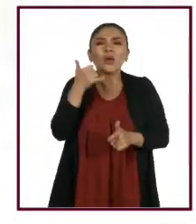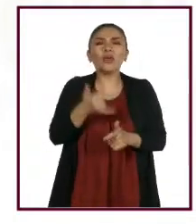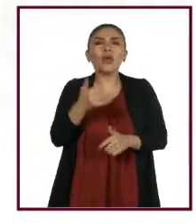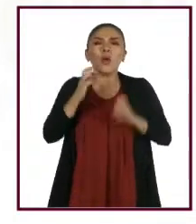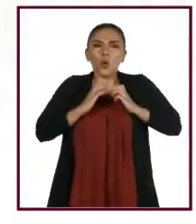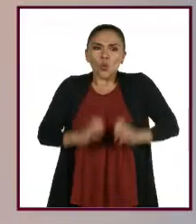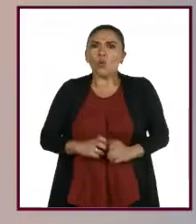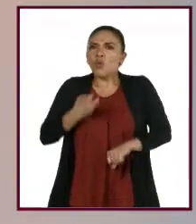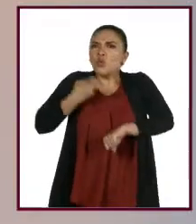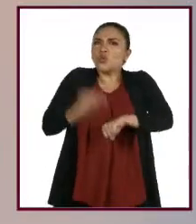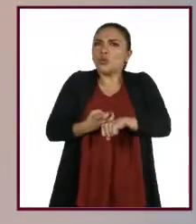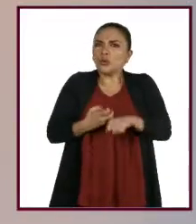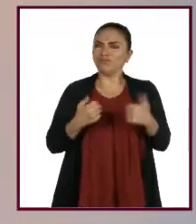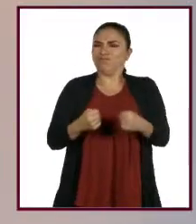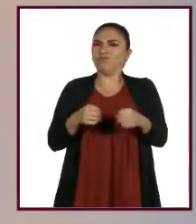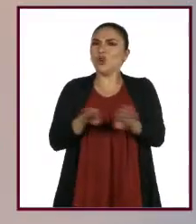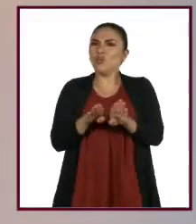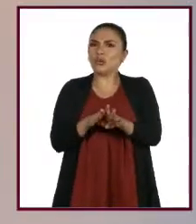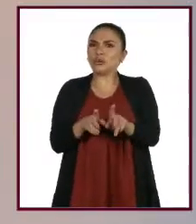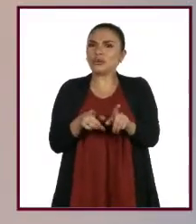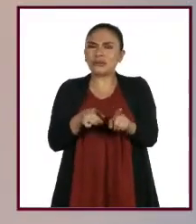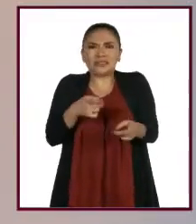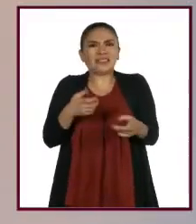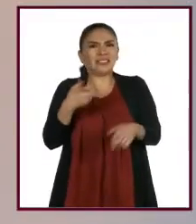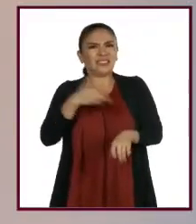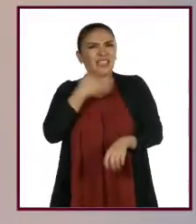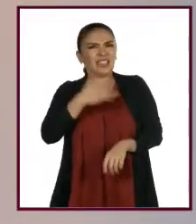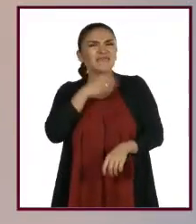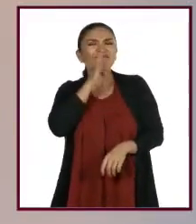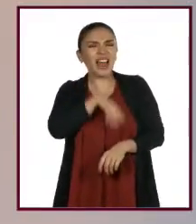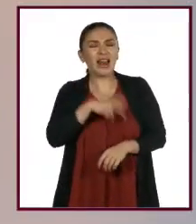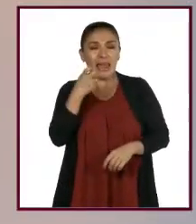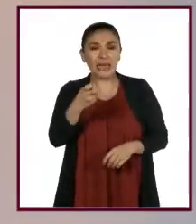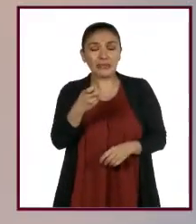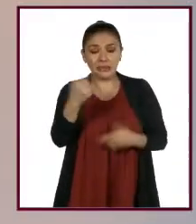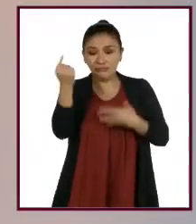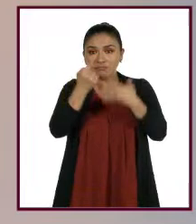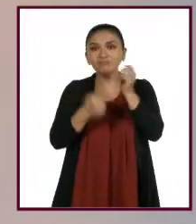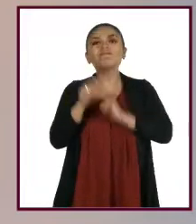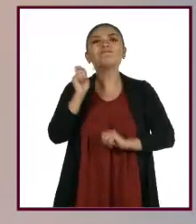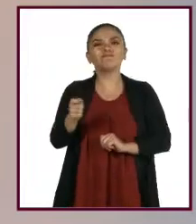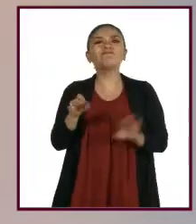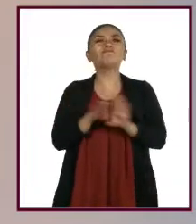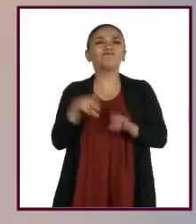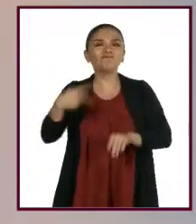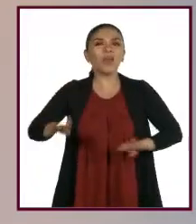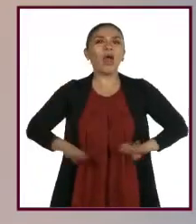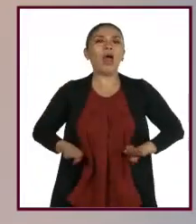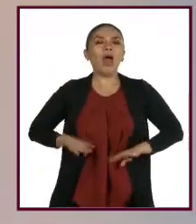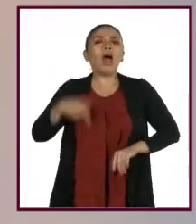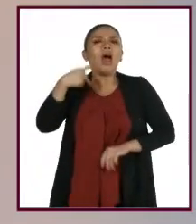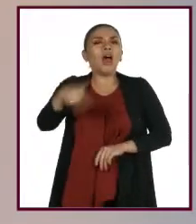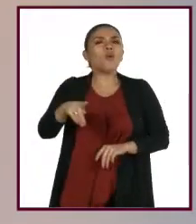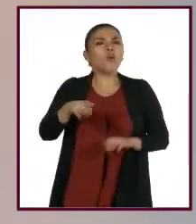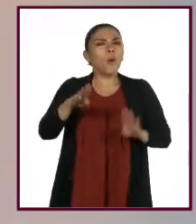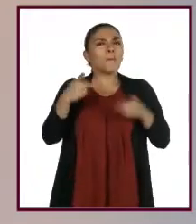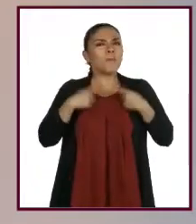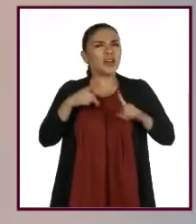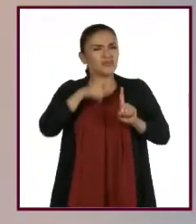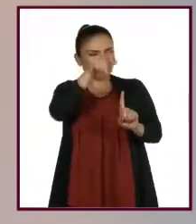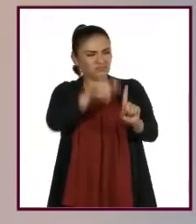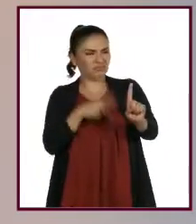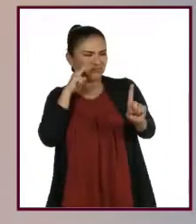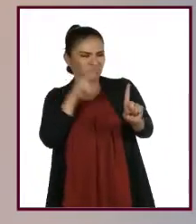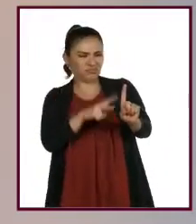empezamos a tener algunos tipos de efectos que pudieran ser relacionados también con el comportamiento,